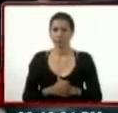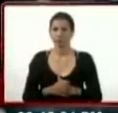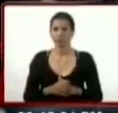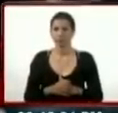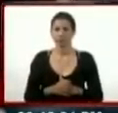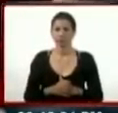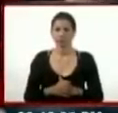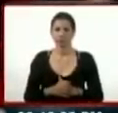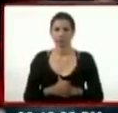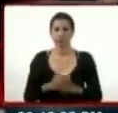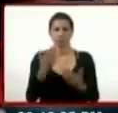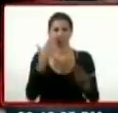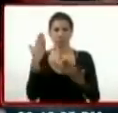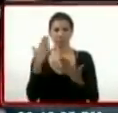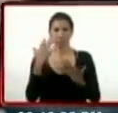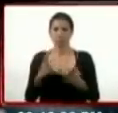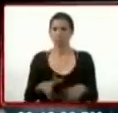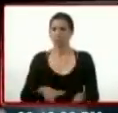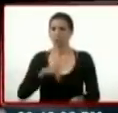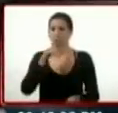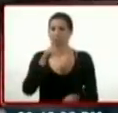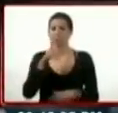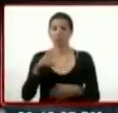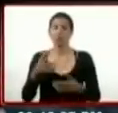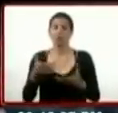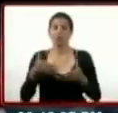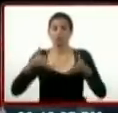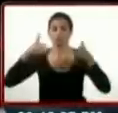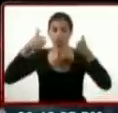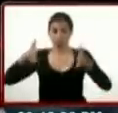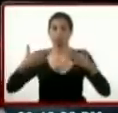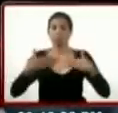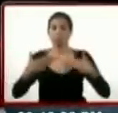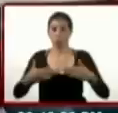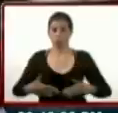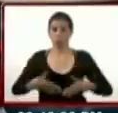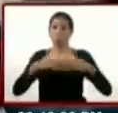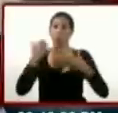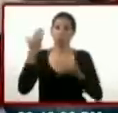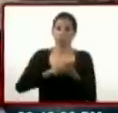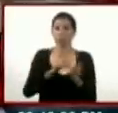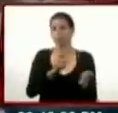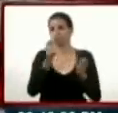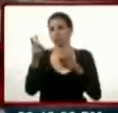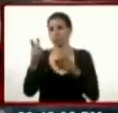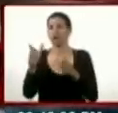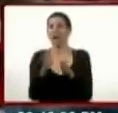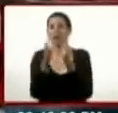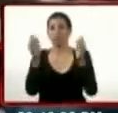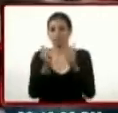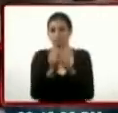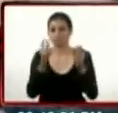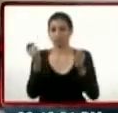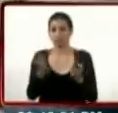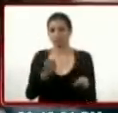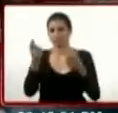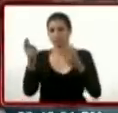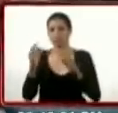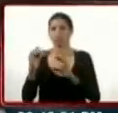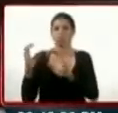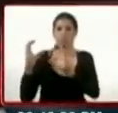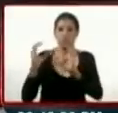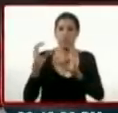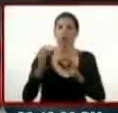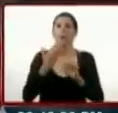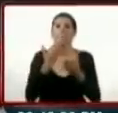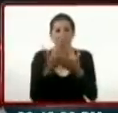Los restos mortales de este joven fueron trasladados al sector El Viñedo del estado Anzoátegui. Asimismo, exigen que se haga